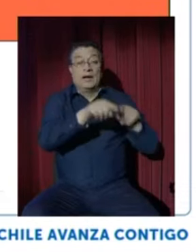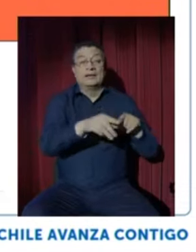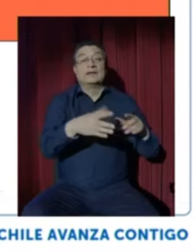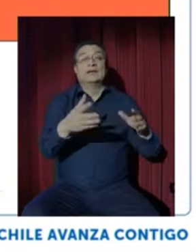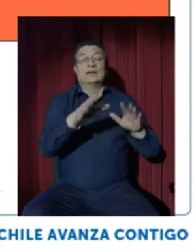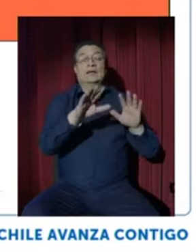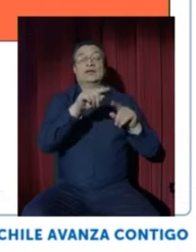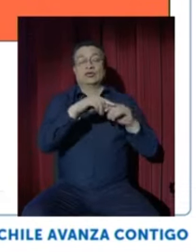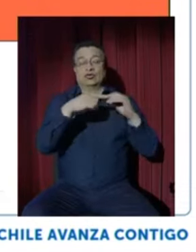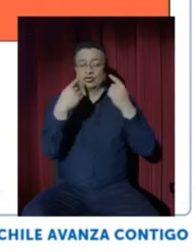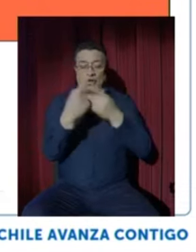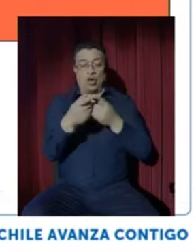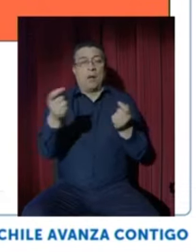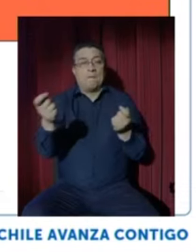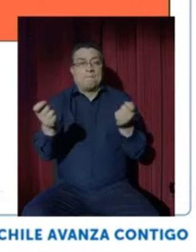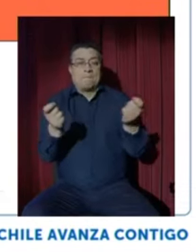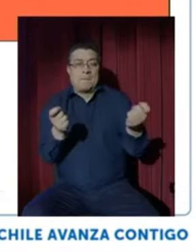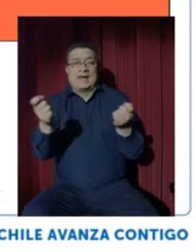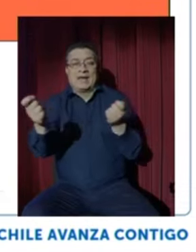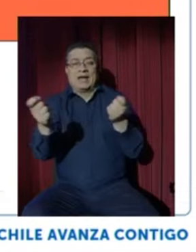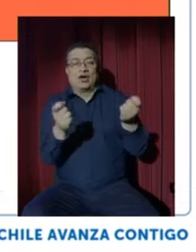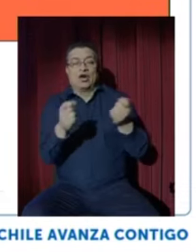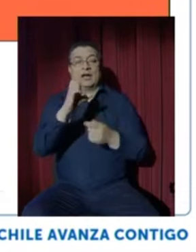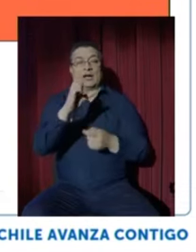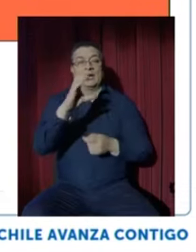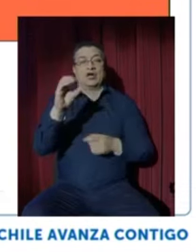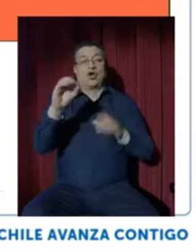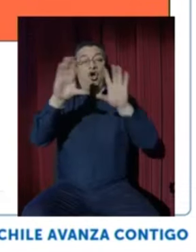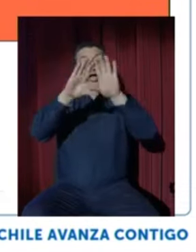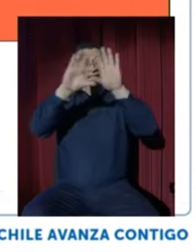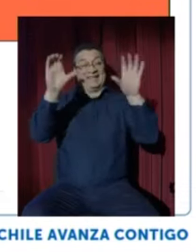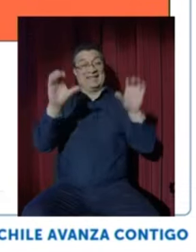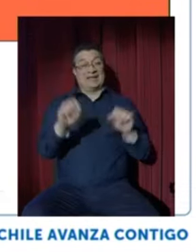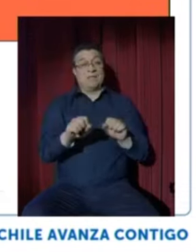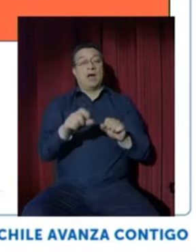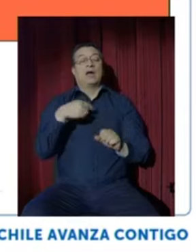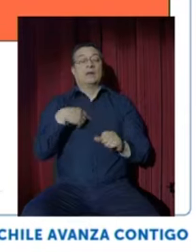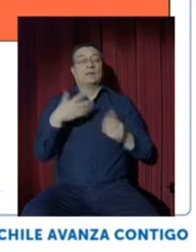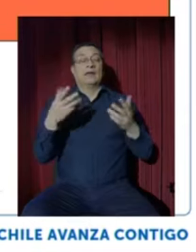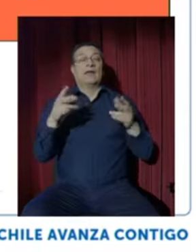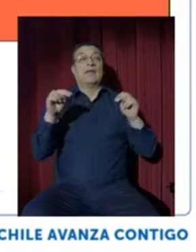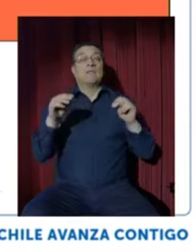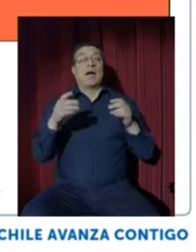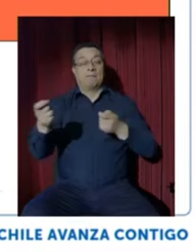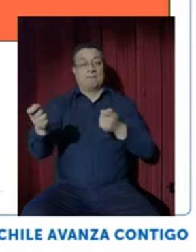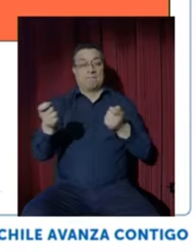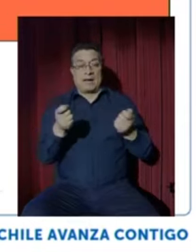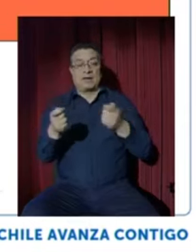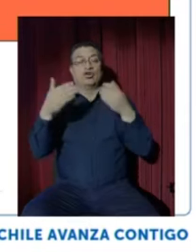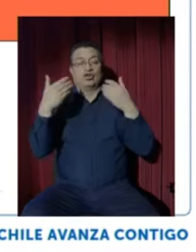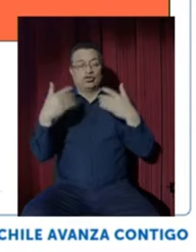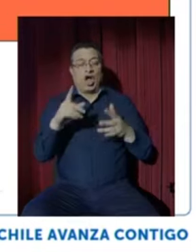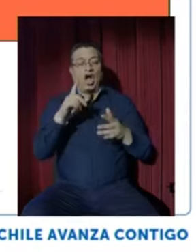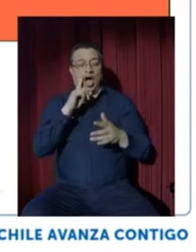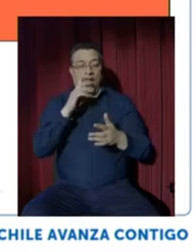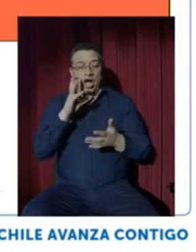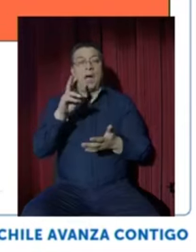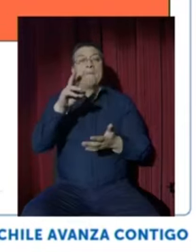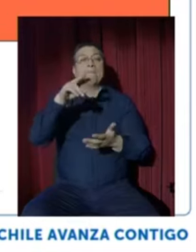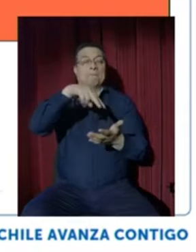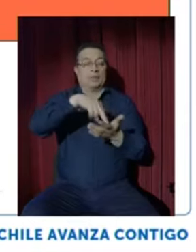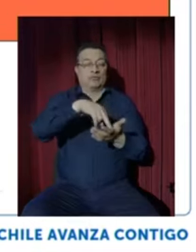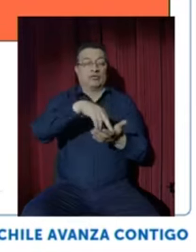todas las alternativas de manejo de los ecosistemas ya sea por la vía del manejo de lo que ya está presente o una